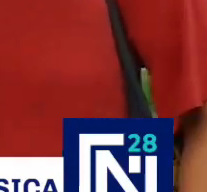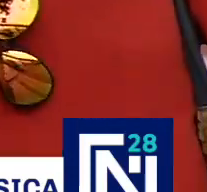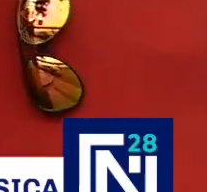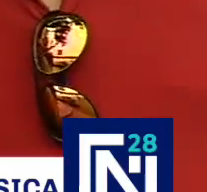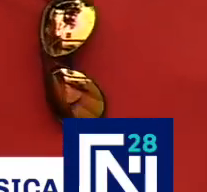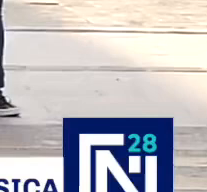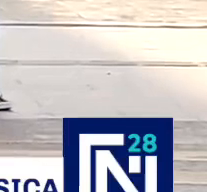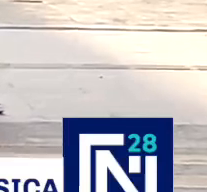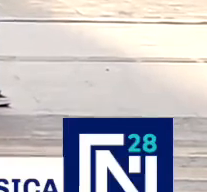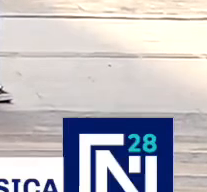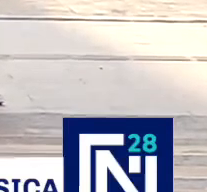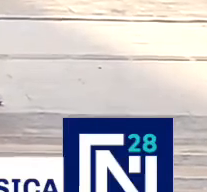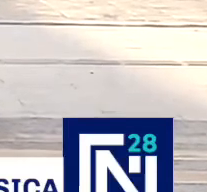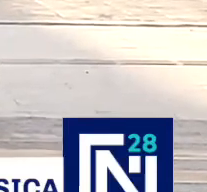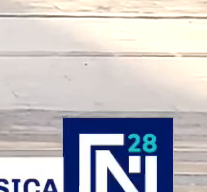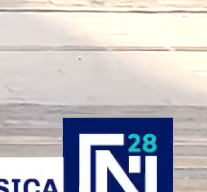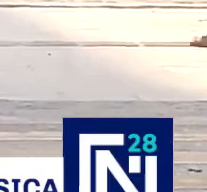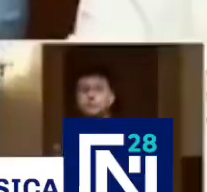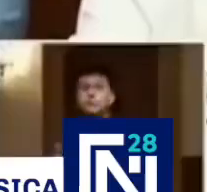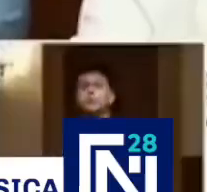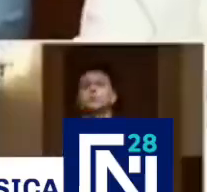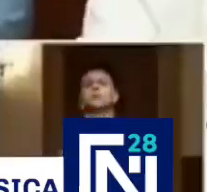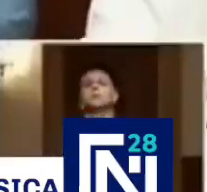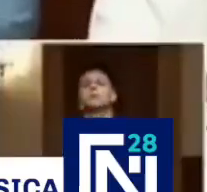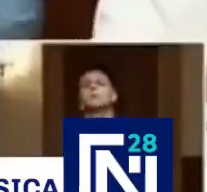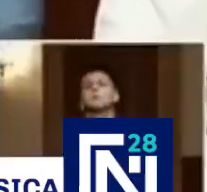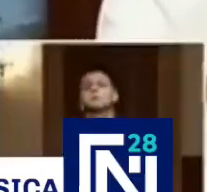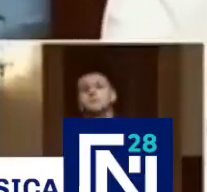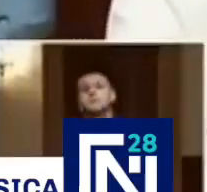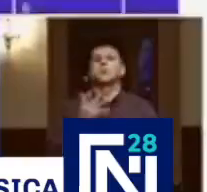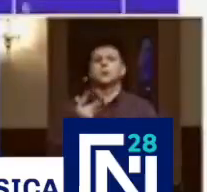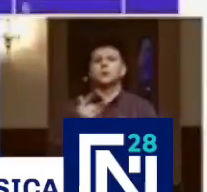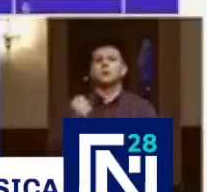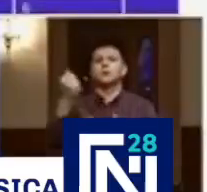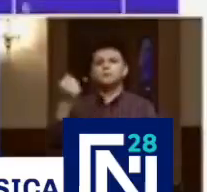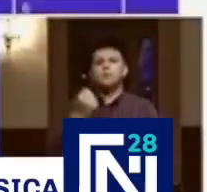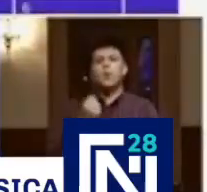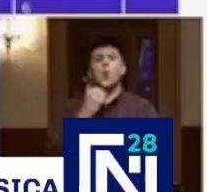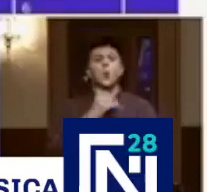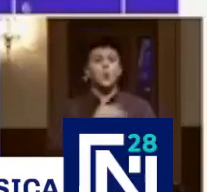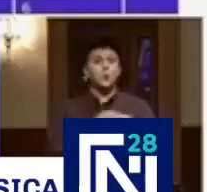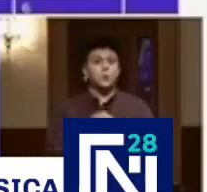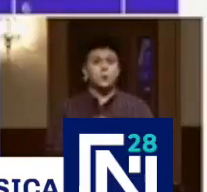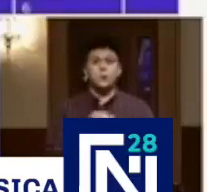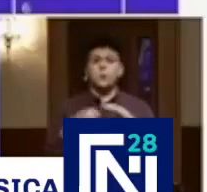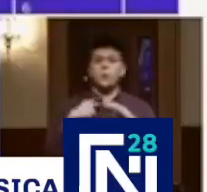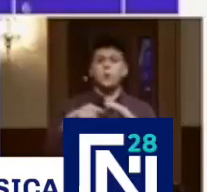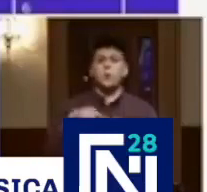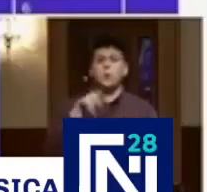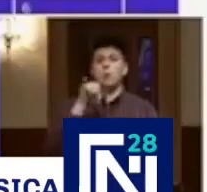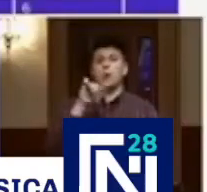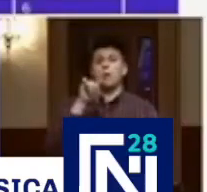beneficiarán a 100.000 familias con productos de la canasta básica. El gobernador Jaime Rodríguez Calderón señaló que la inversión será de 100 millones de